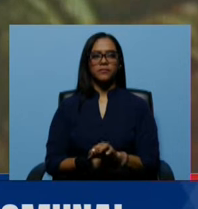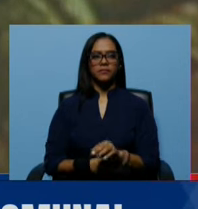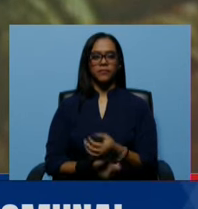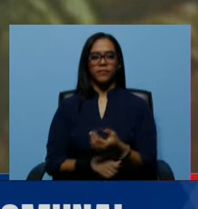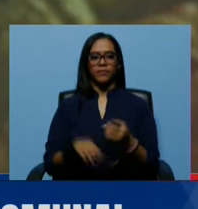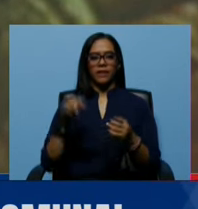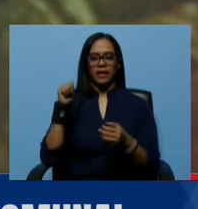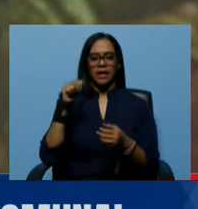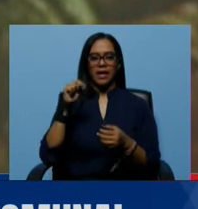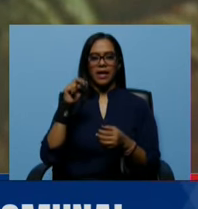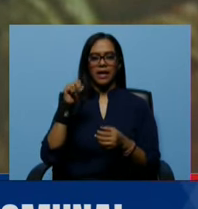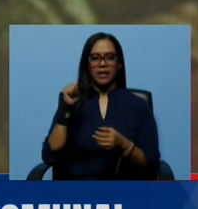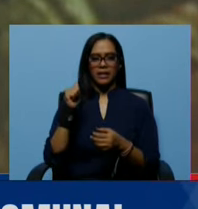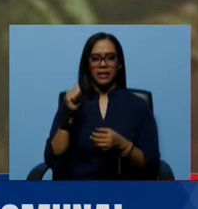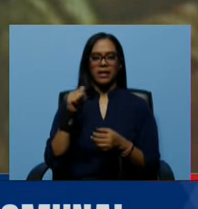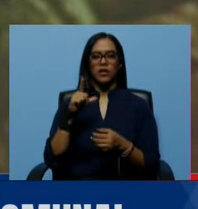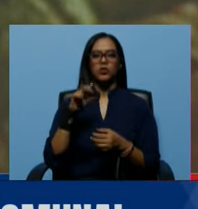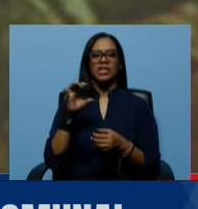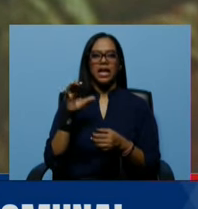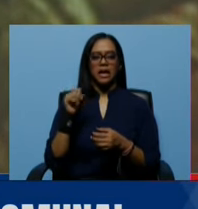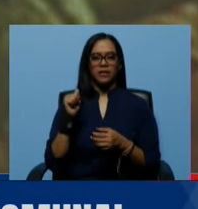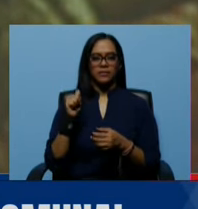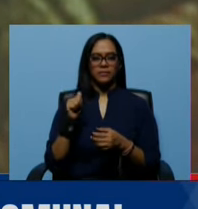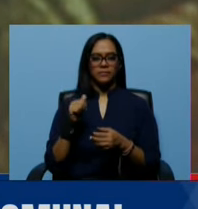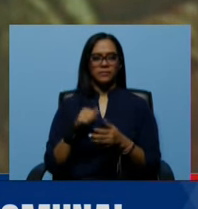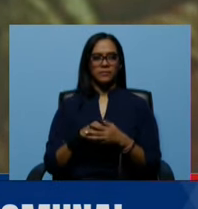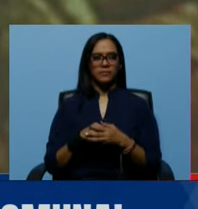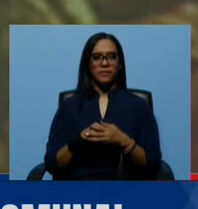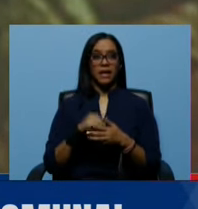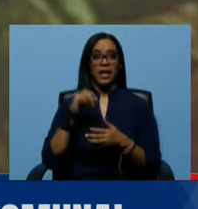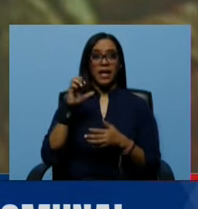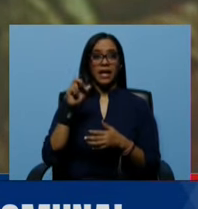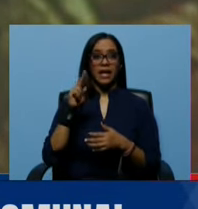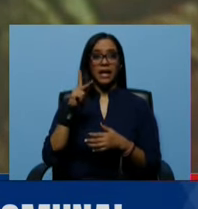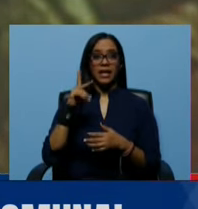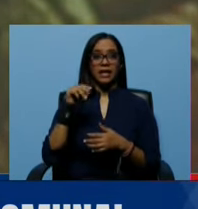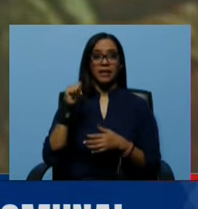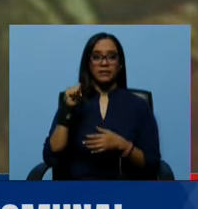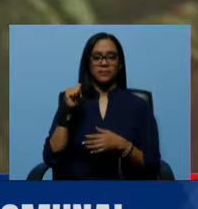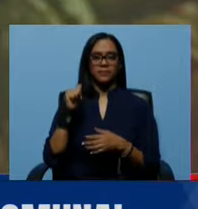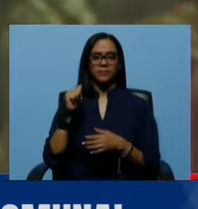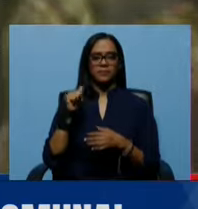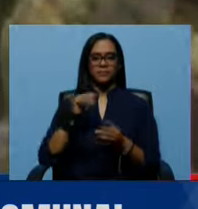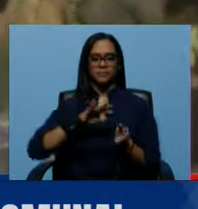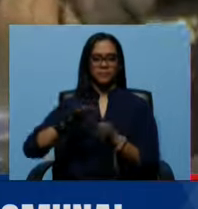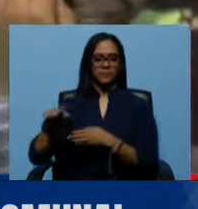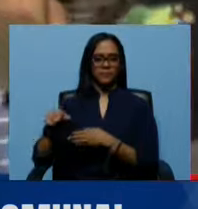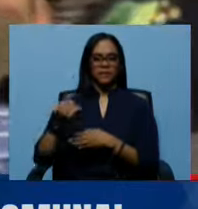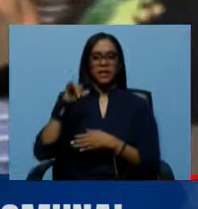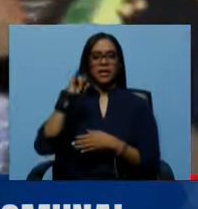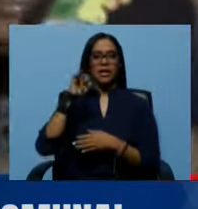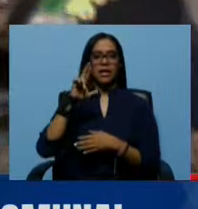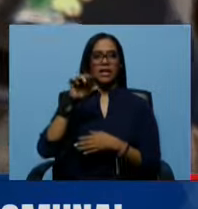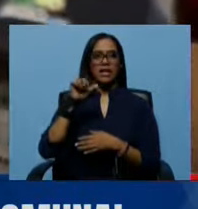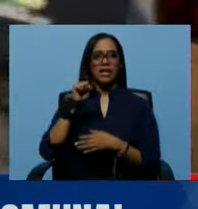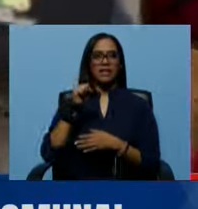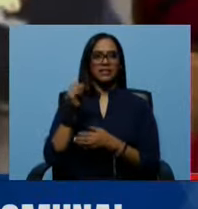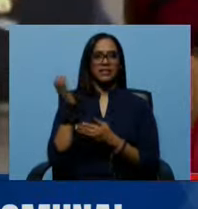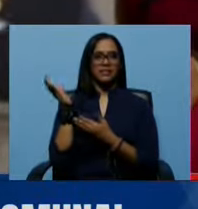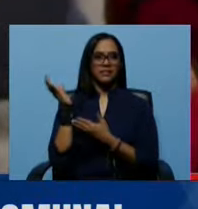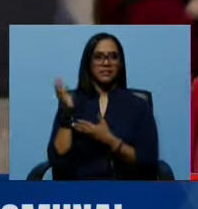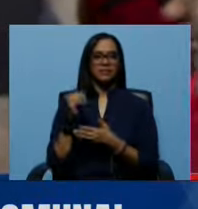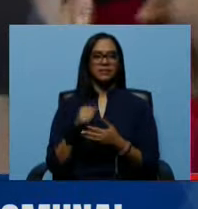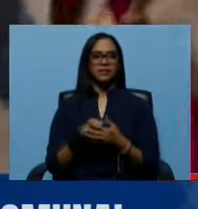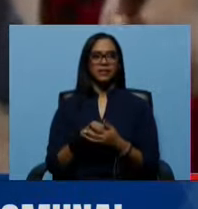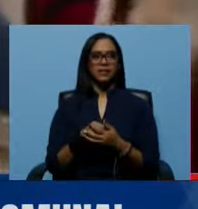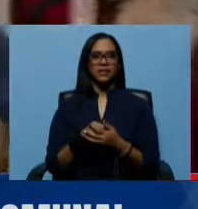Lucía dos Santos, Erika Faisal, Iris da Silva, Yacinariba